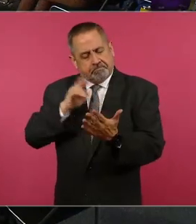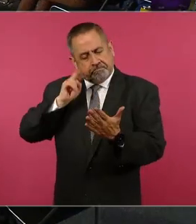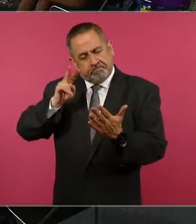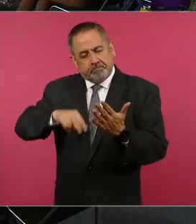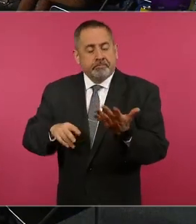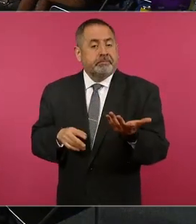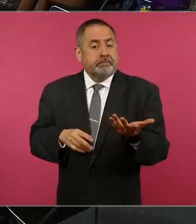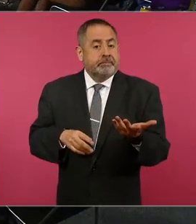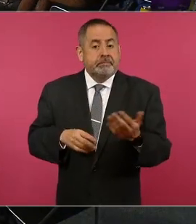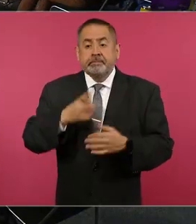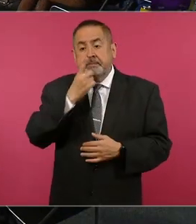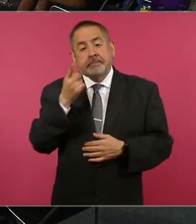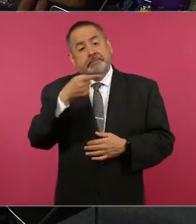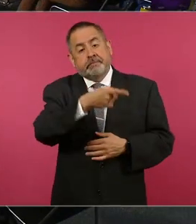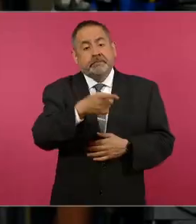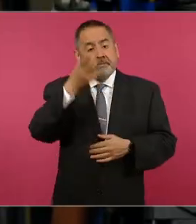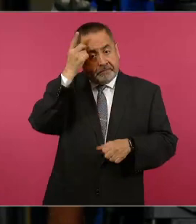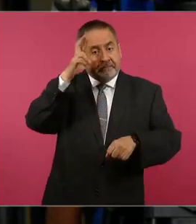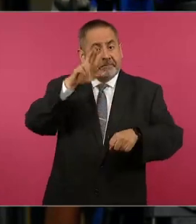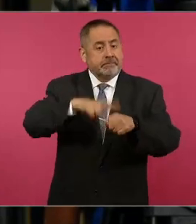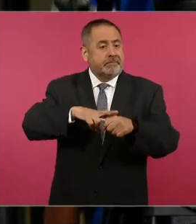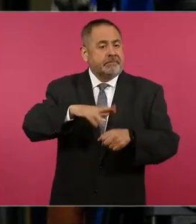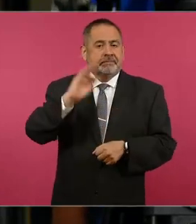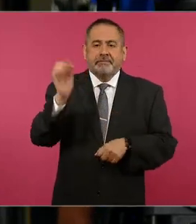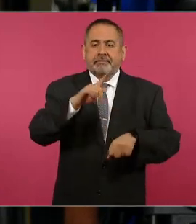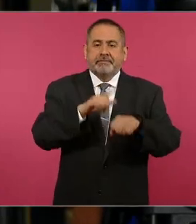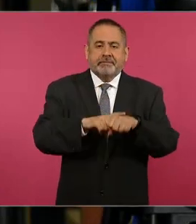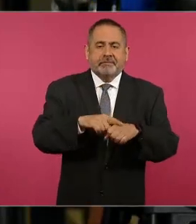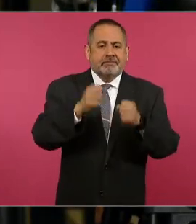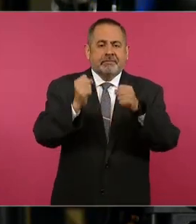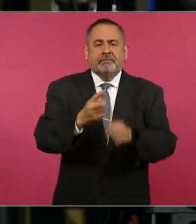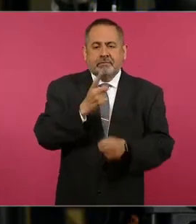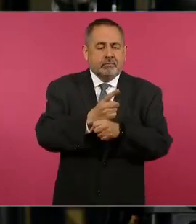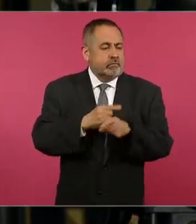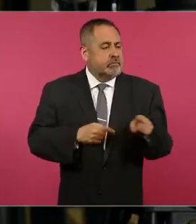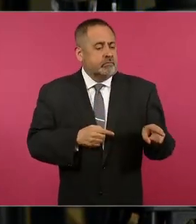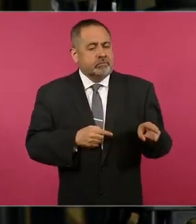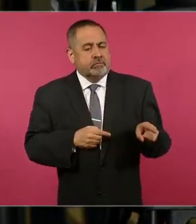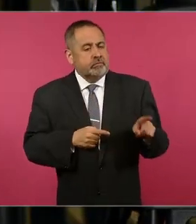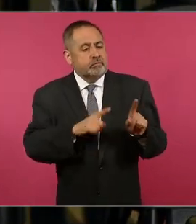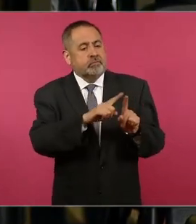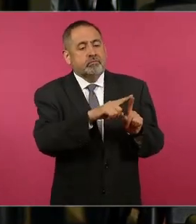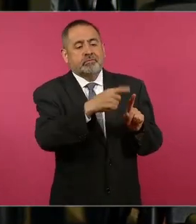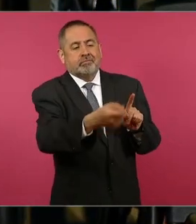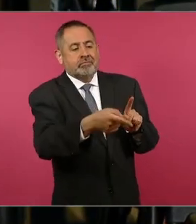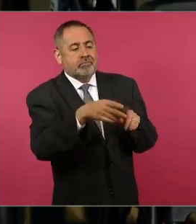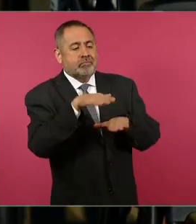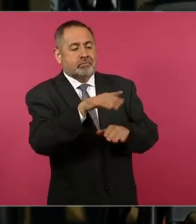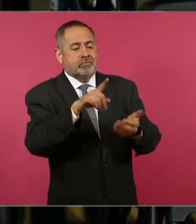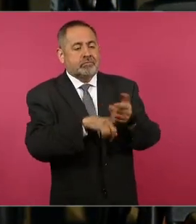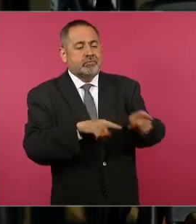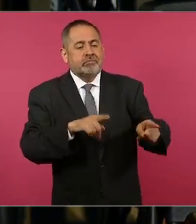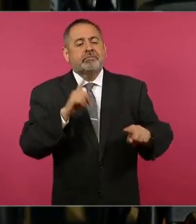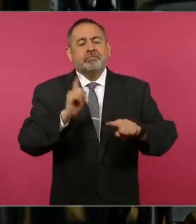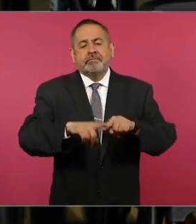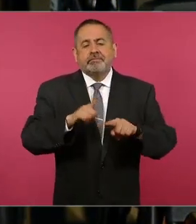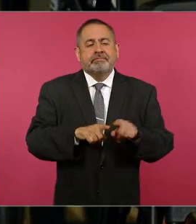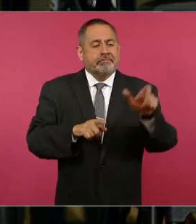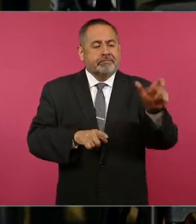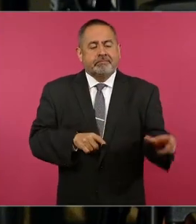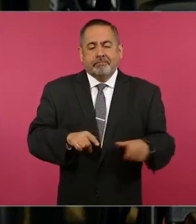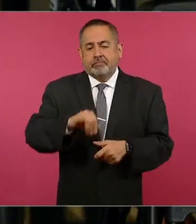de qué decía la dirección federal de seguridad sobre uno de los principales promotores de esta guerra sucia que es